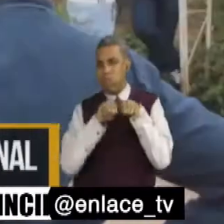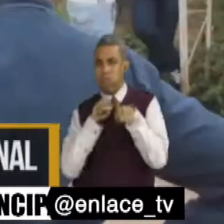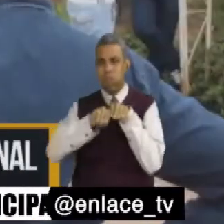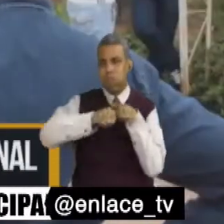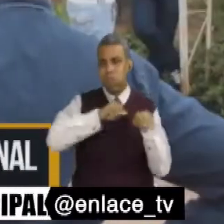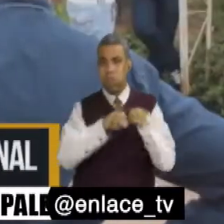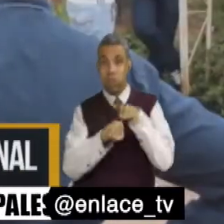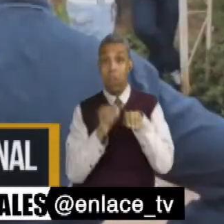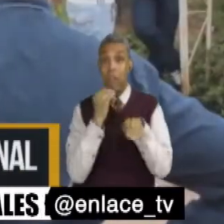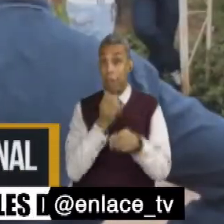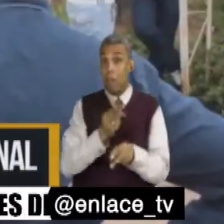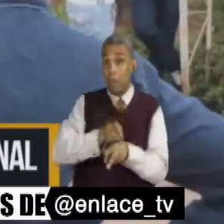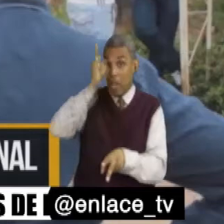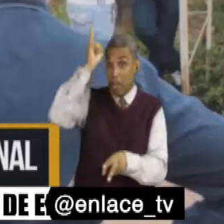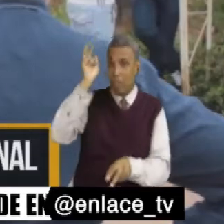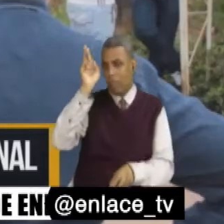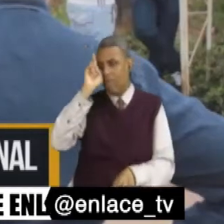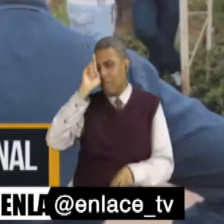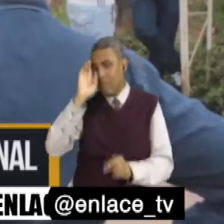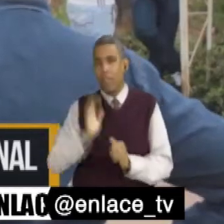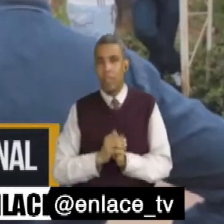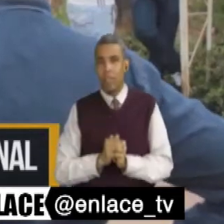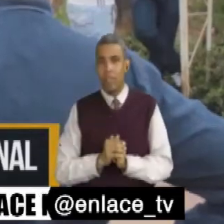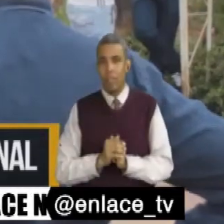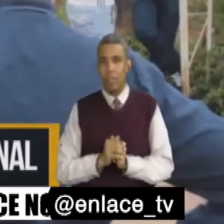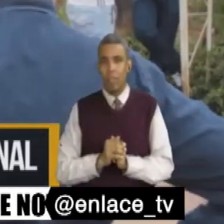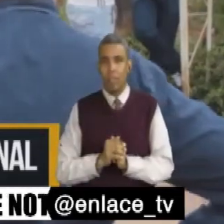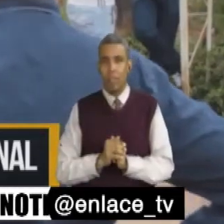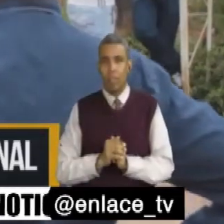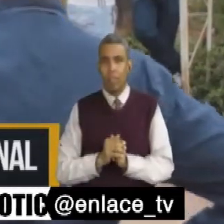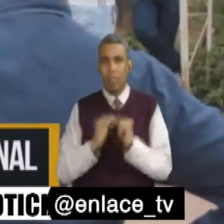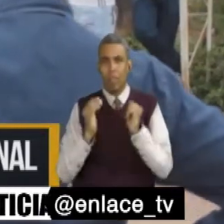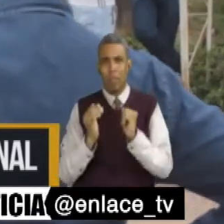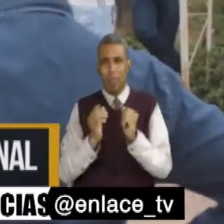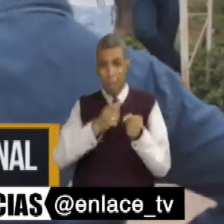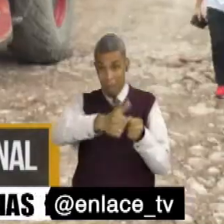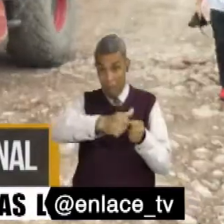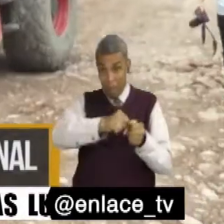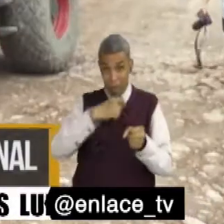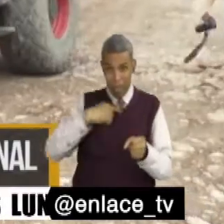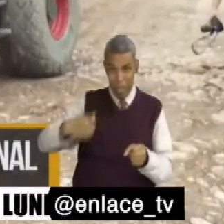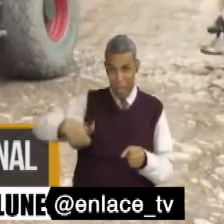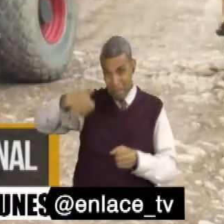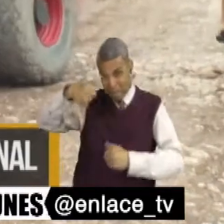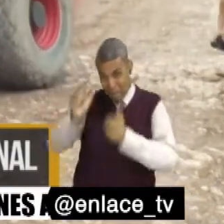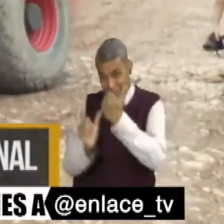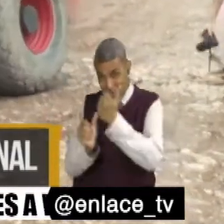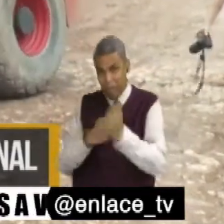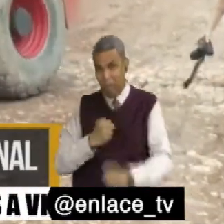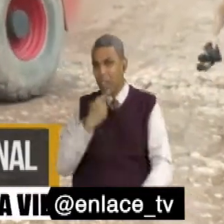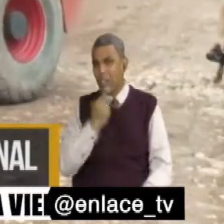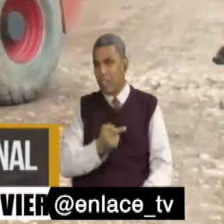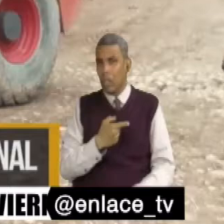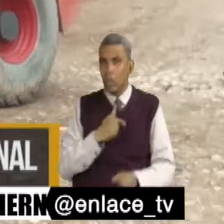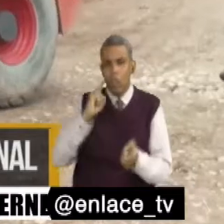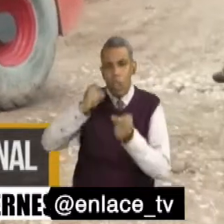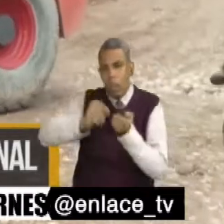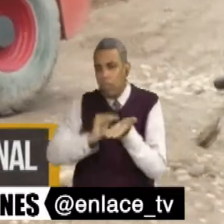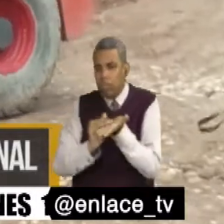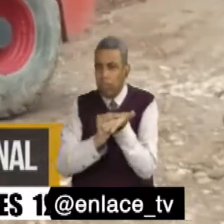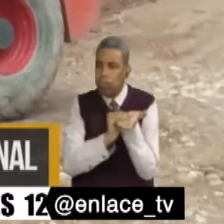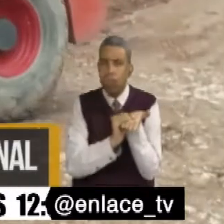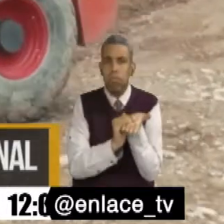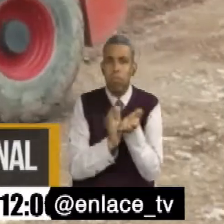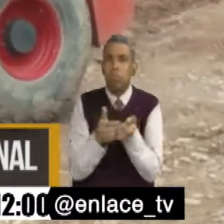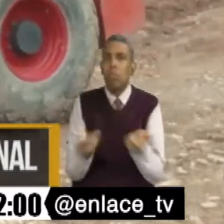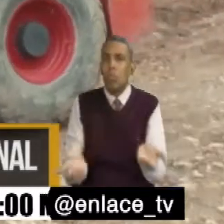tractomula. Por su parte, el ingeniero William Morales, gerente de producción de la refinería de Barranca Bermeja, especificó los trabajos que se realizan en puntos